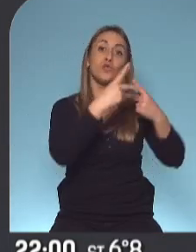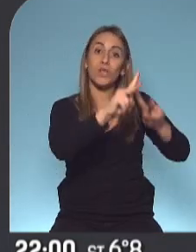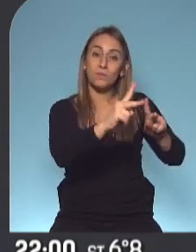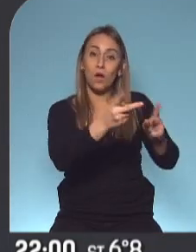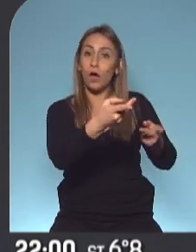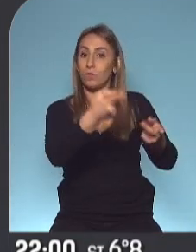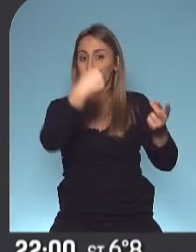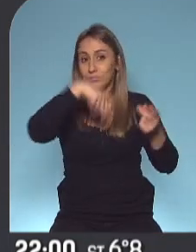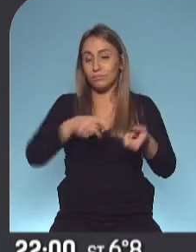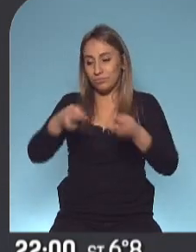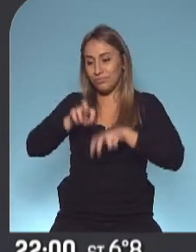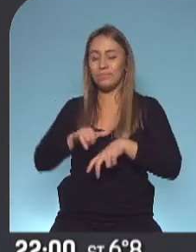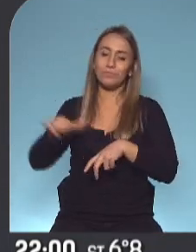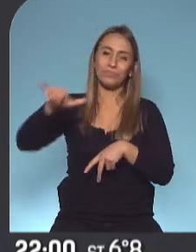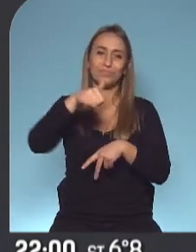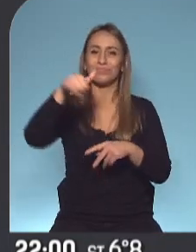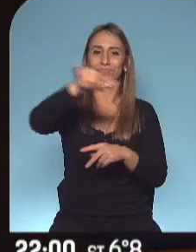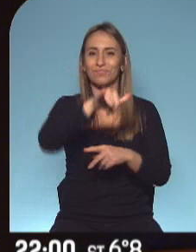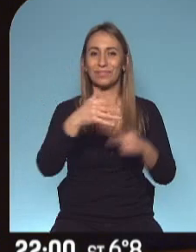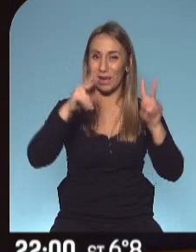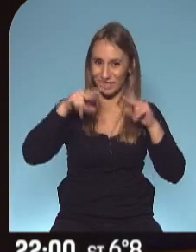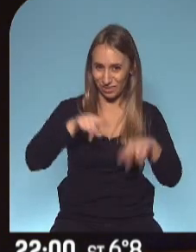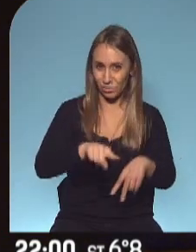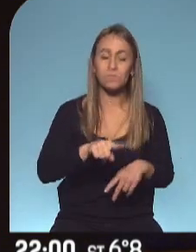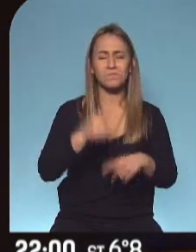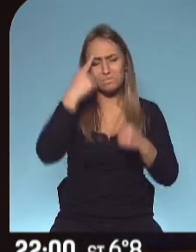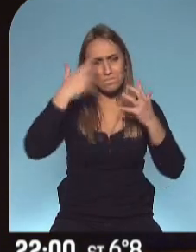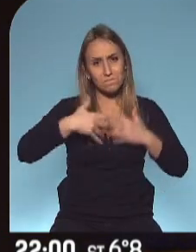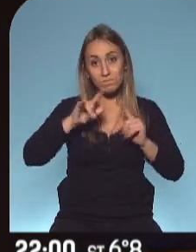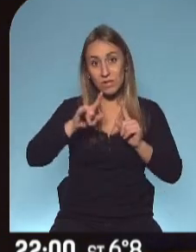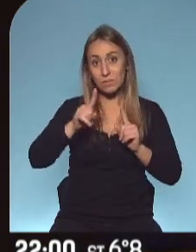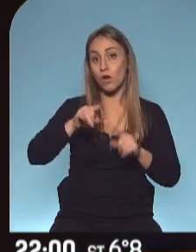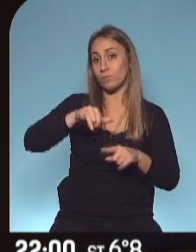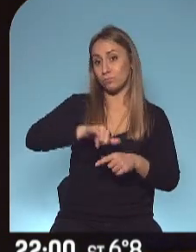al lugar a recorrer, tratar de tirarles comida de alguna manera, arrojarla desde ahí porque no tienen otra manera de llegar.